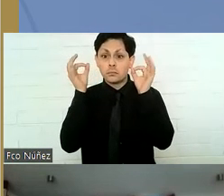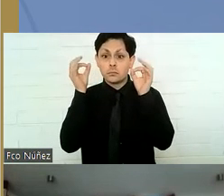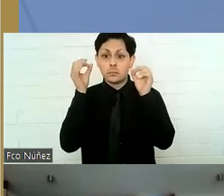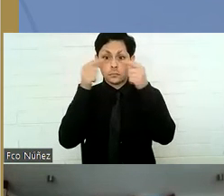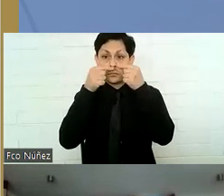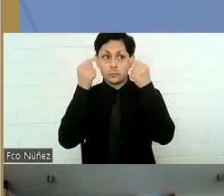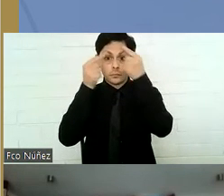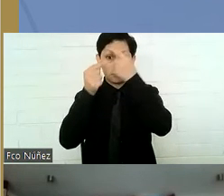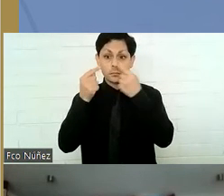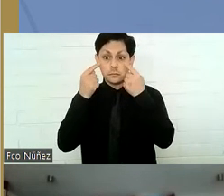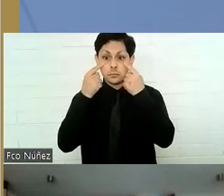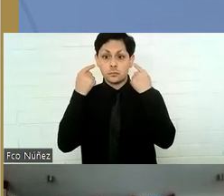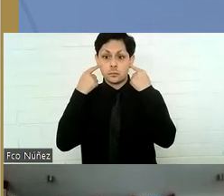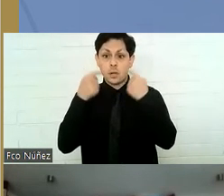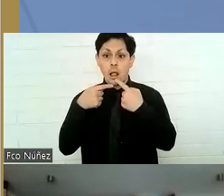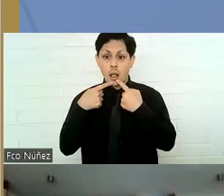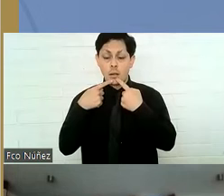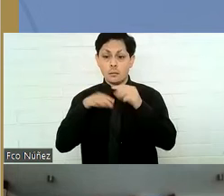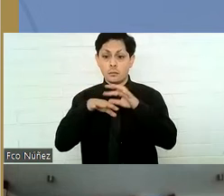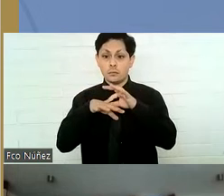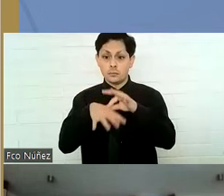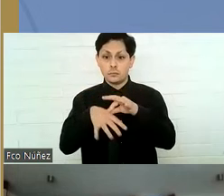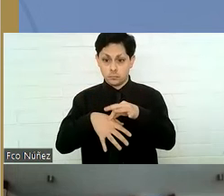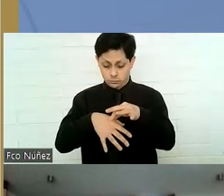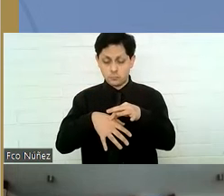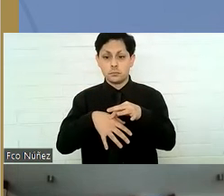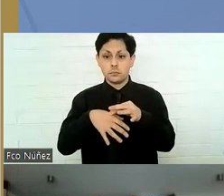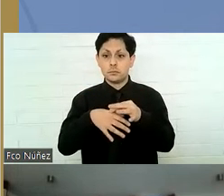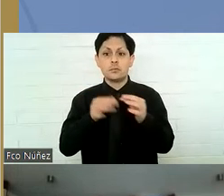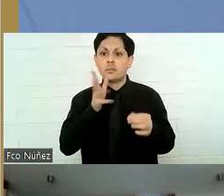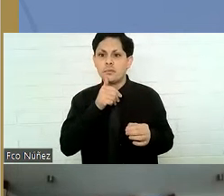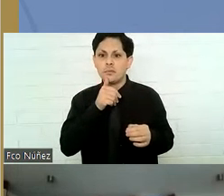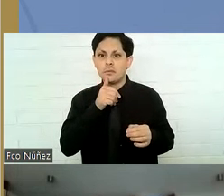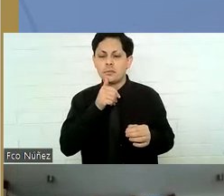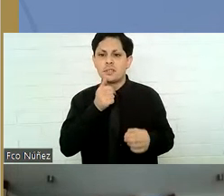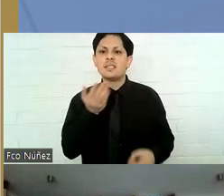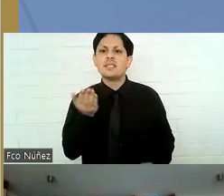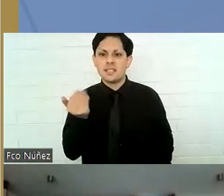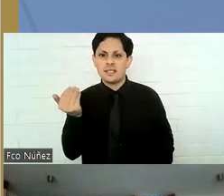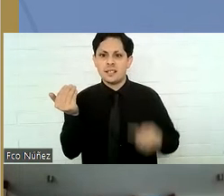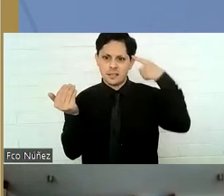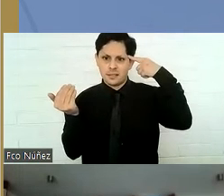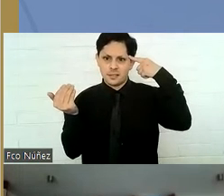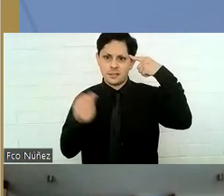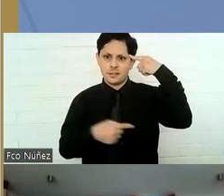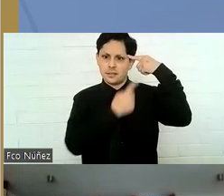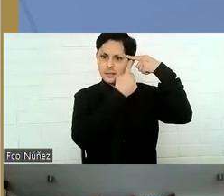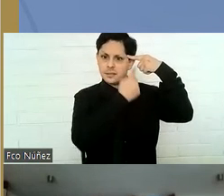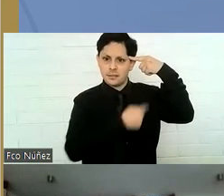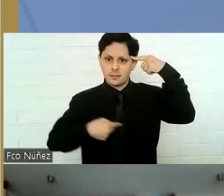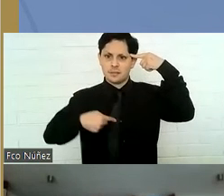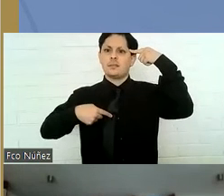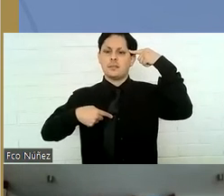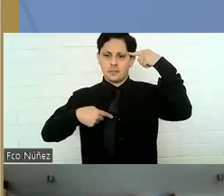cuando los sentidos no pueden existir sin el sentido humano, sin la visión de